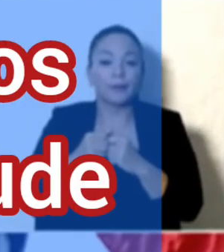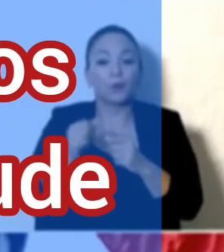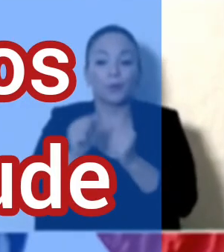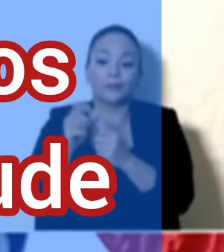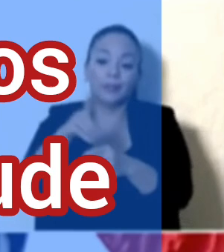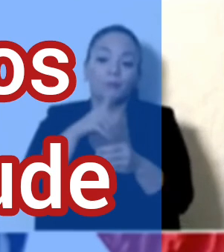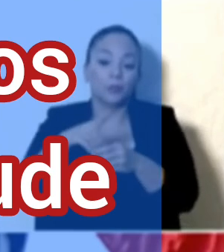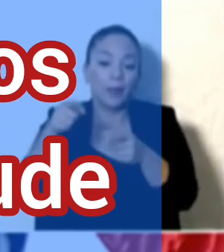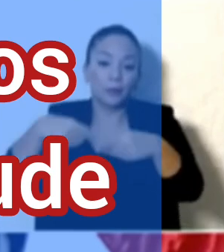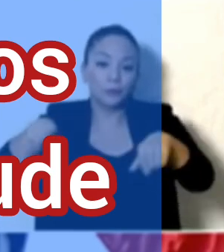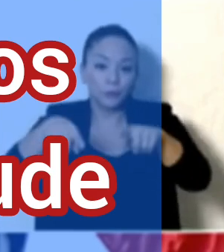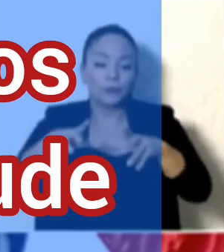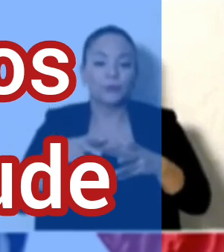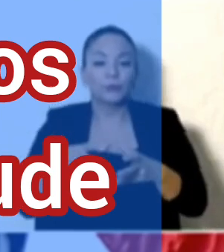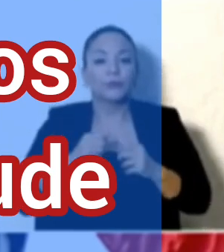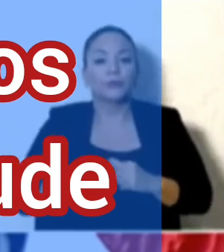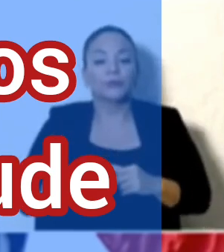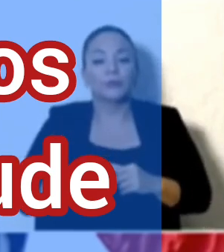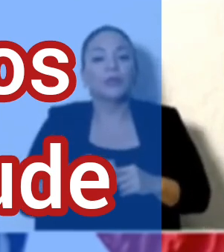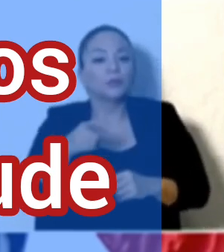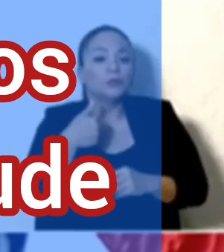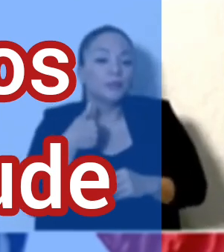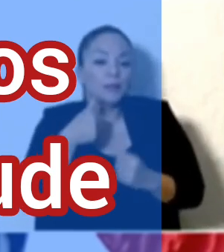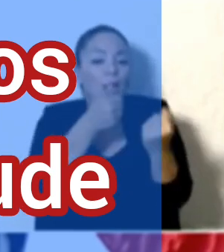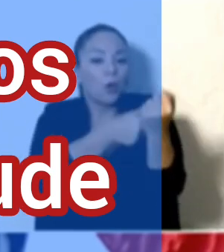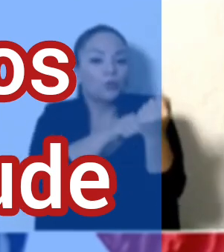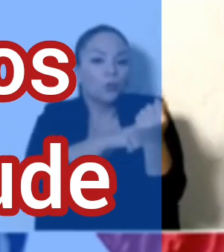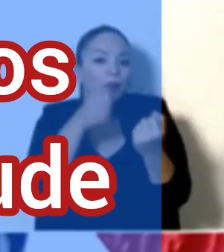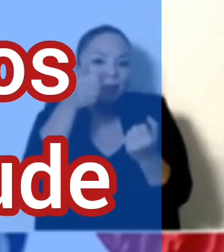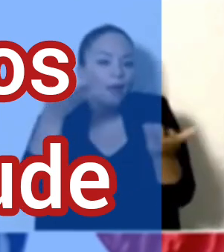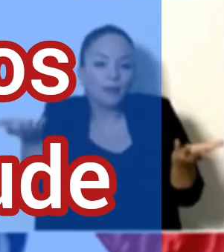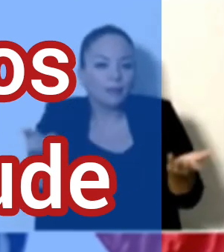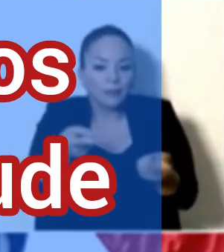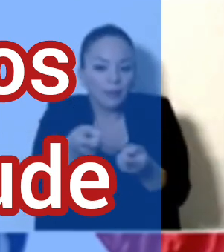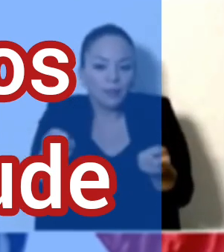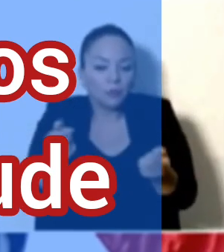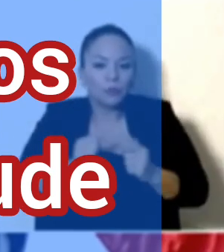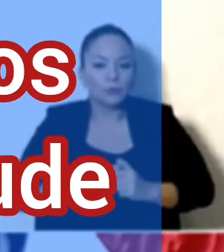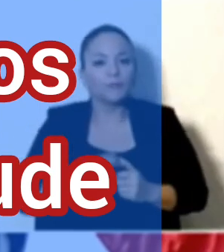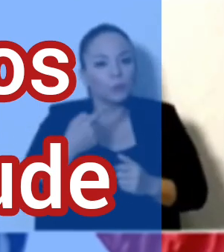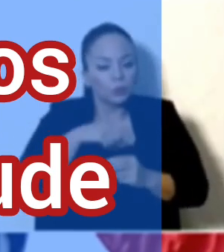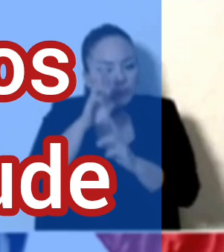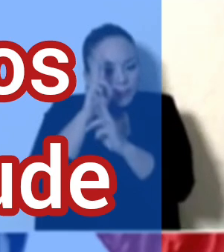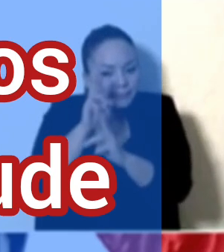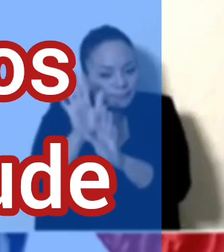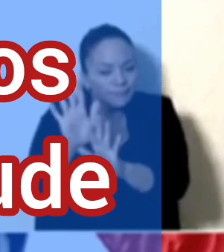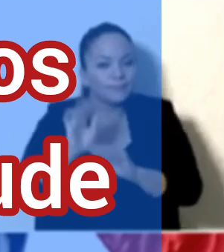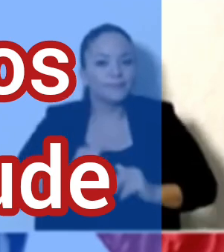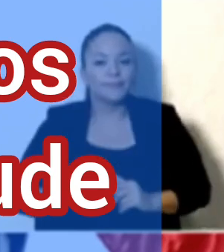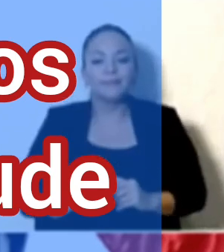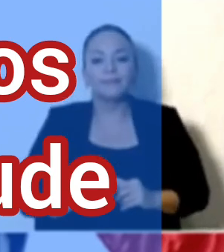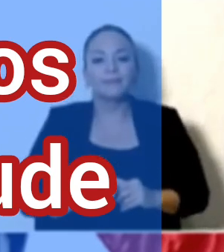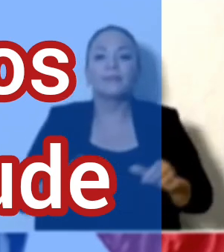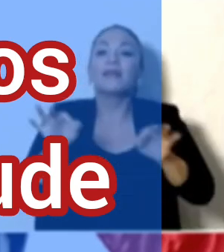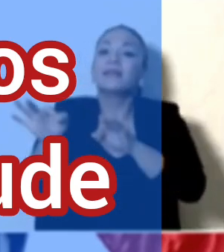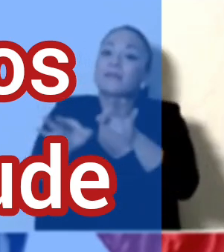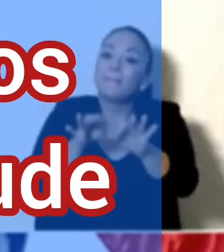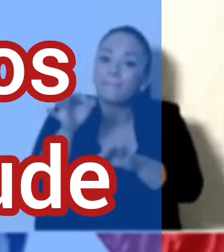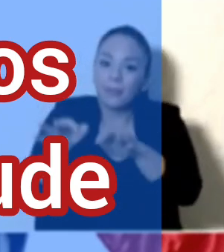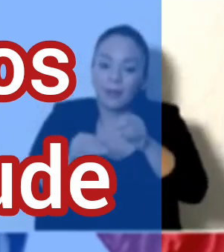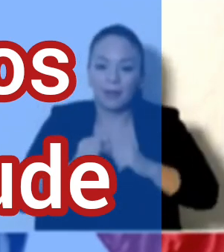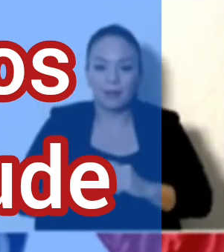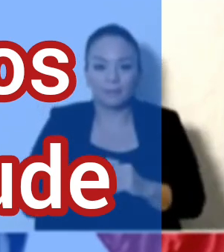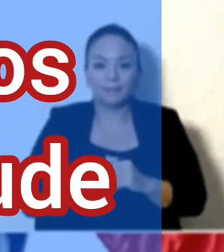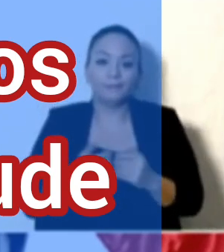Asamblea Legislativa, los diputados que tienen la autoridad última en esto, somos muy respetuosos de eso, explicarles